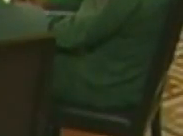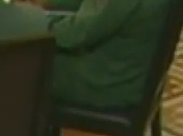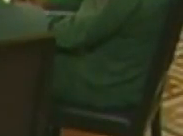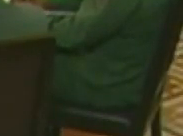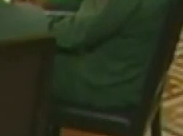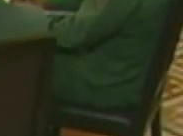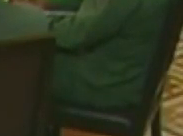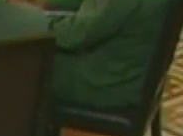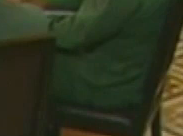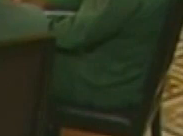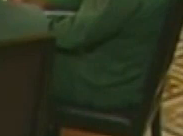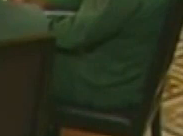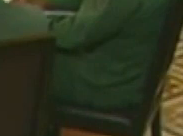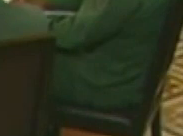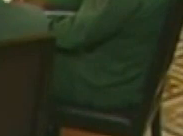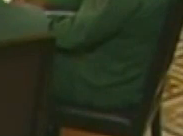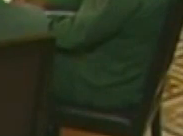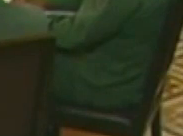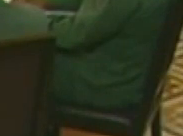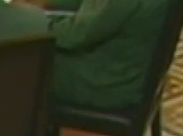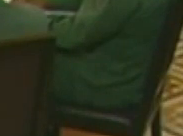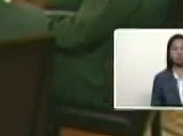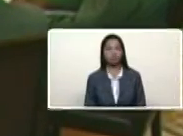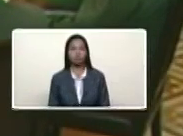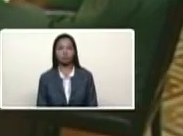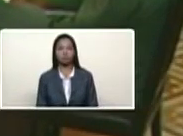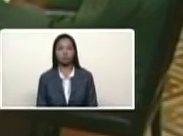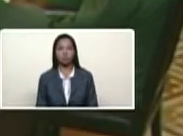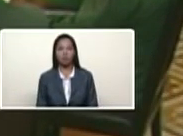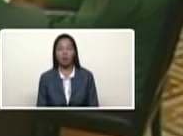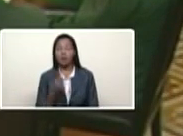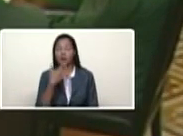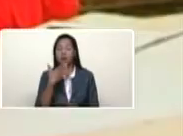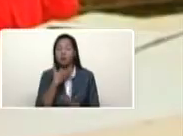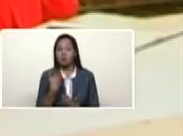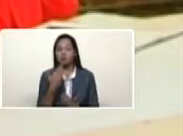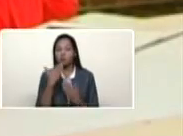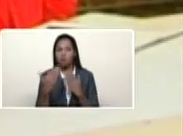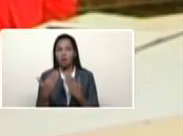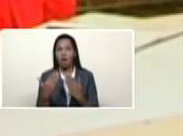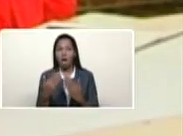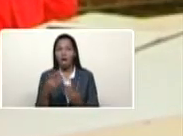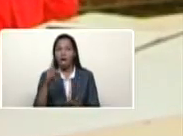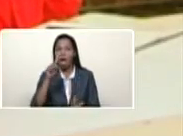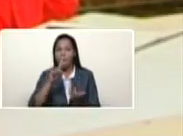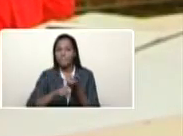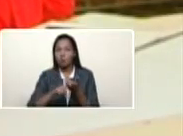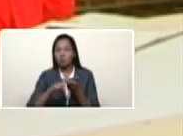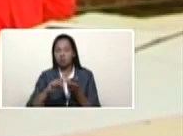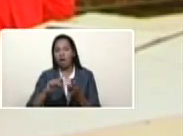Mayor Político, compañero Diosdado Cabello, compañera Cilia Flores.